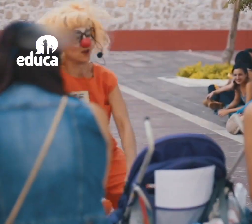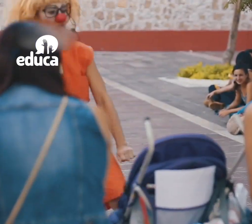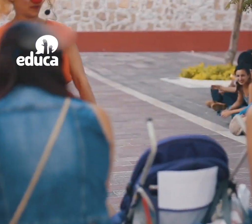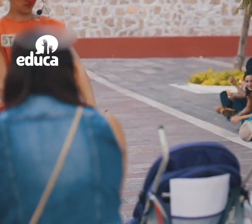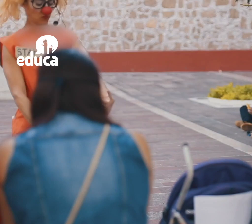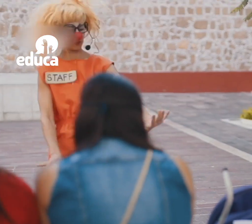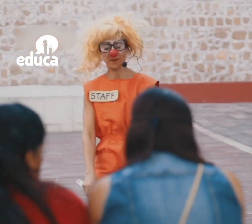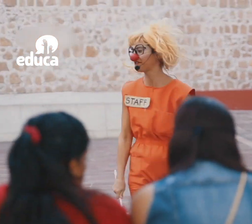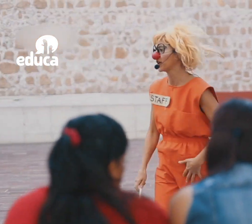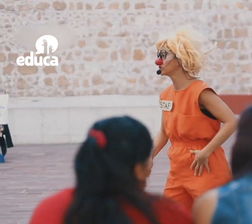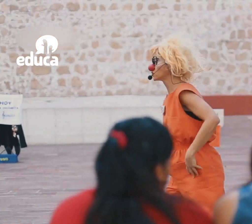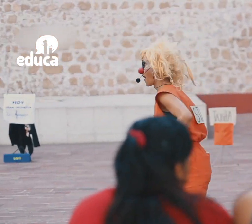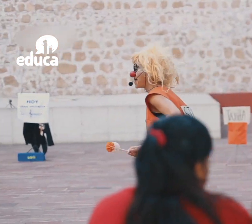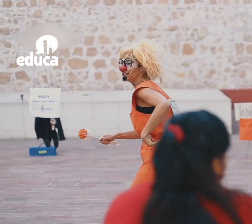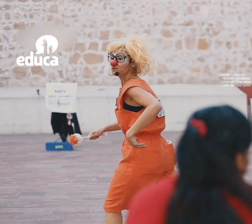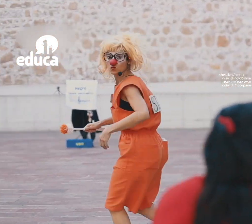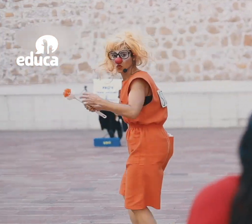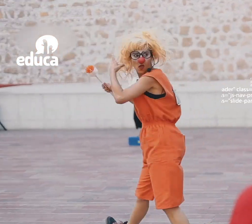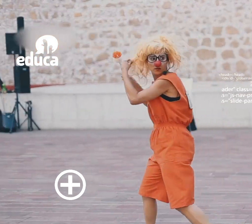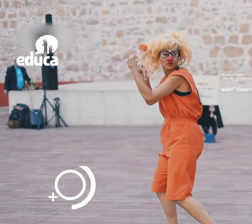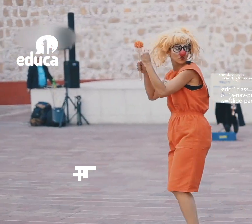Y los espacios de calle también